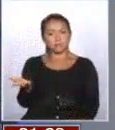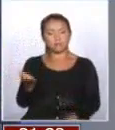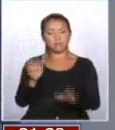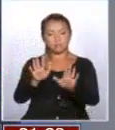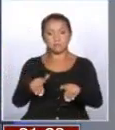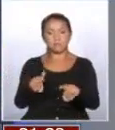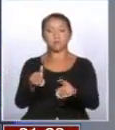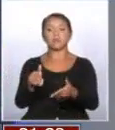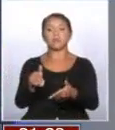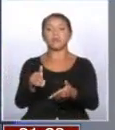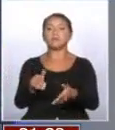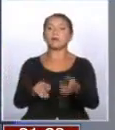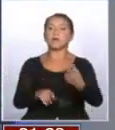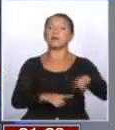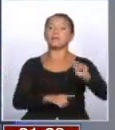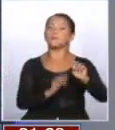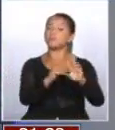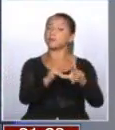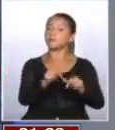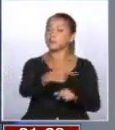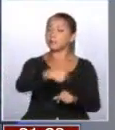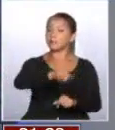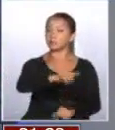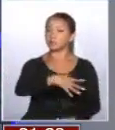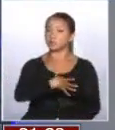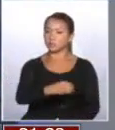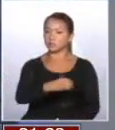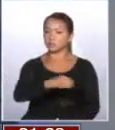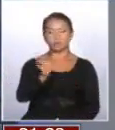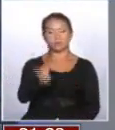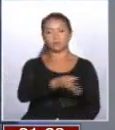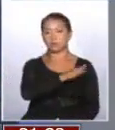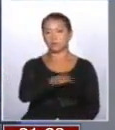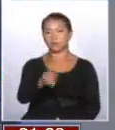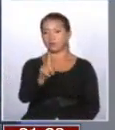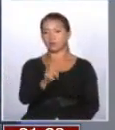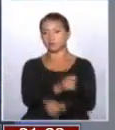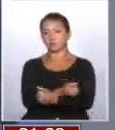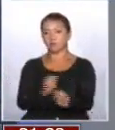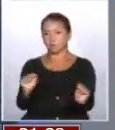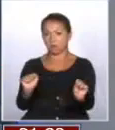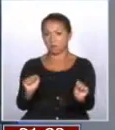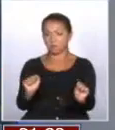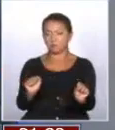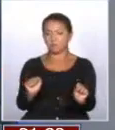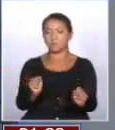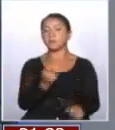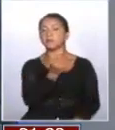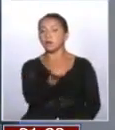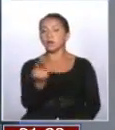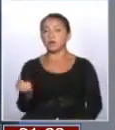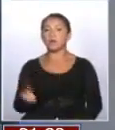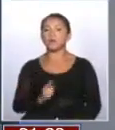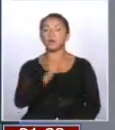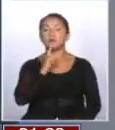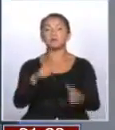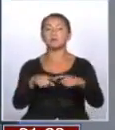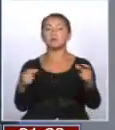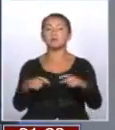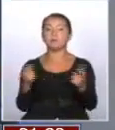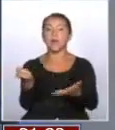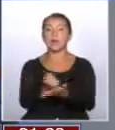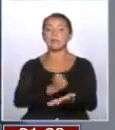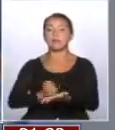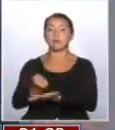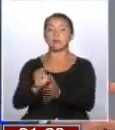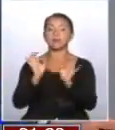mismo tratamiento para sus cónyuges o para sus hijos. Eso no va más, no es posible. Y además, cada uno debe tener un pasaporte normal, como todos